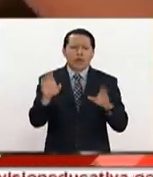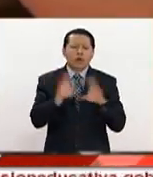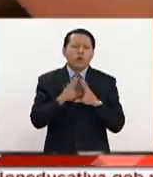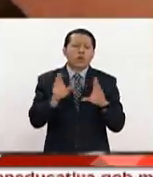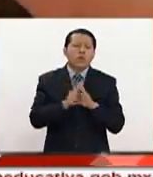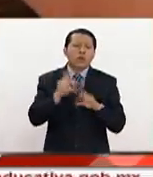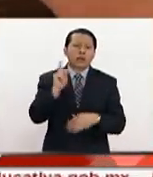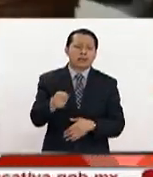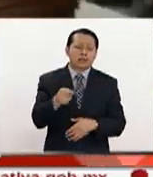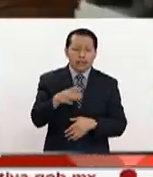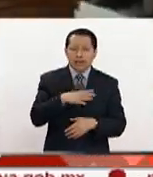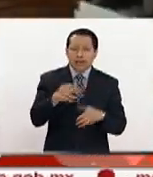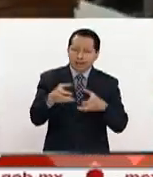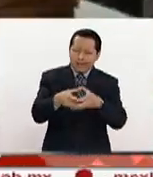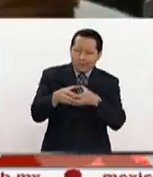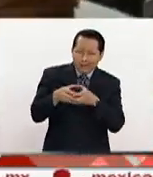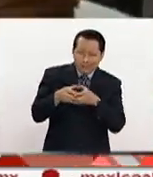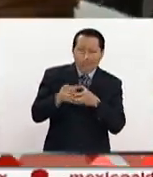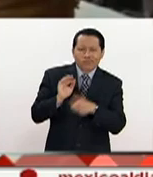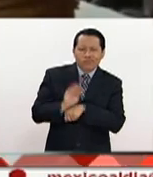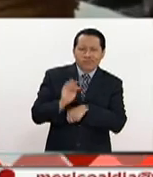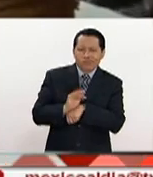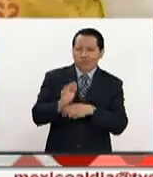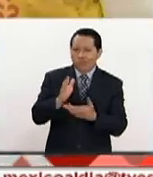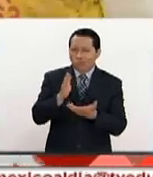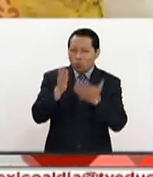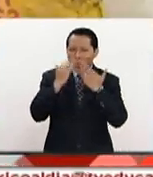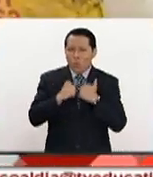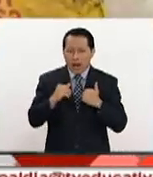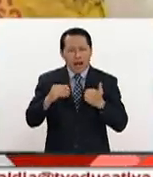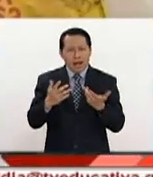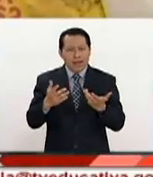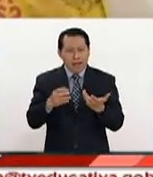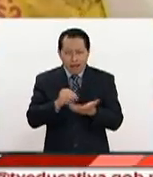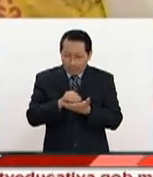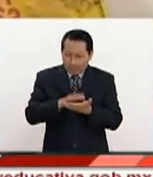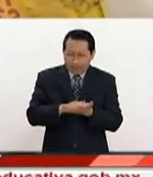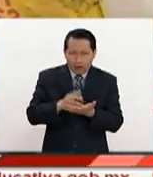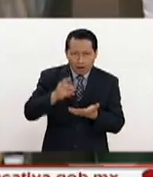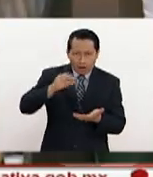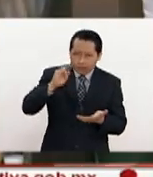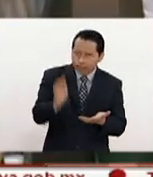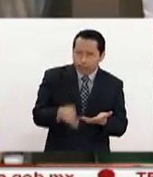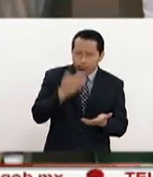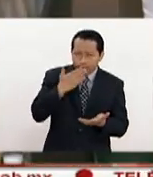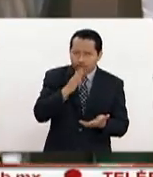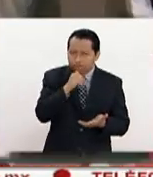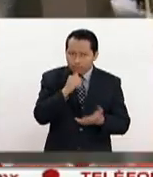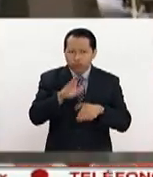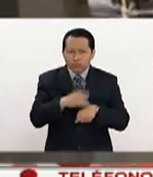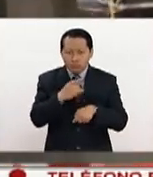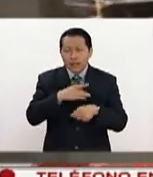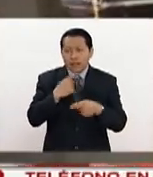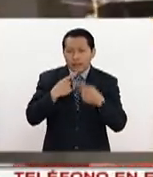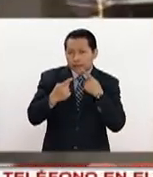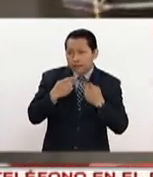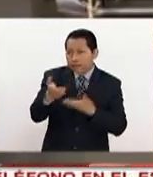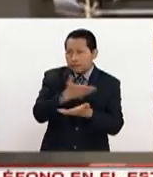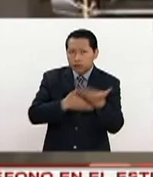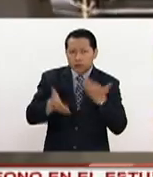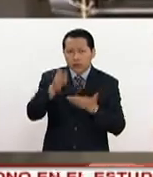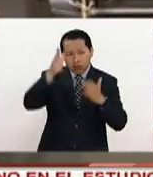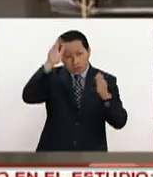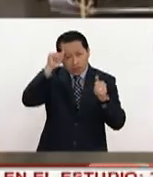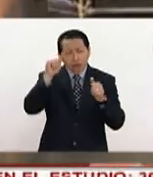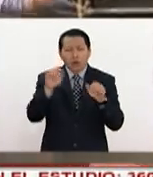constituir prácticas monopólicas absolutas. No hay fundamento para este incremento, al tratarse de acuerdos entre competidores con el objetivo